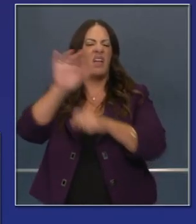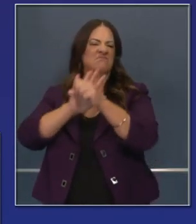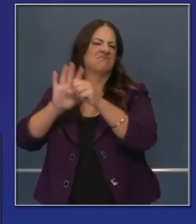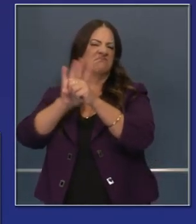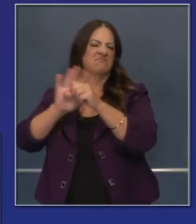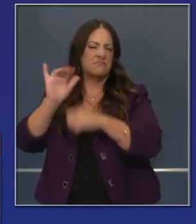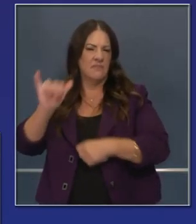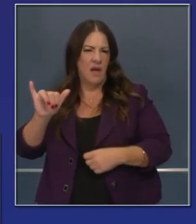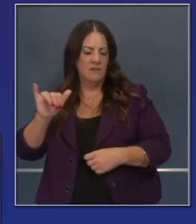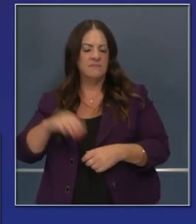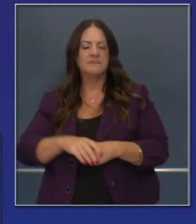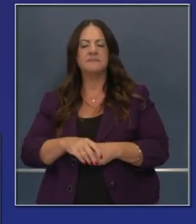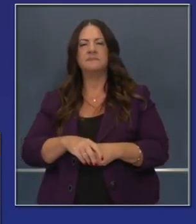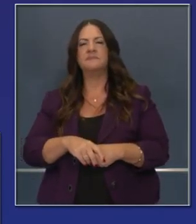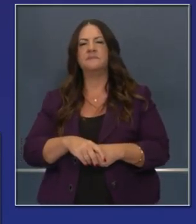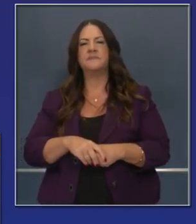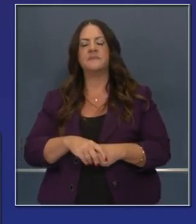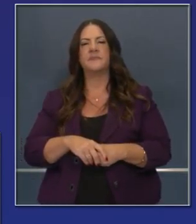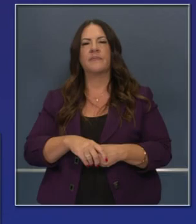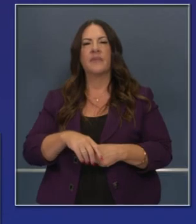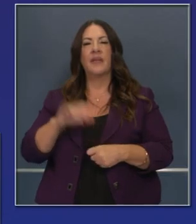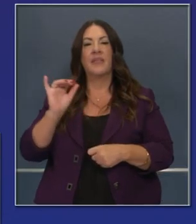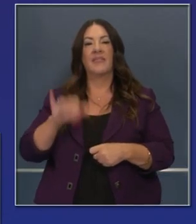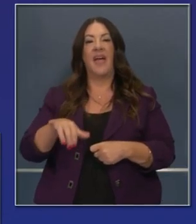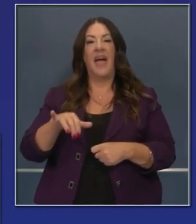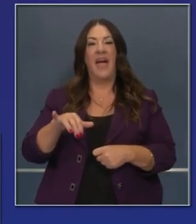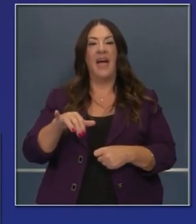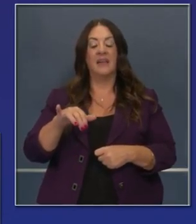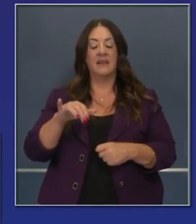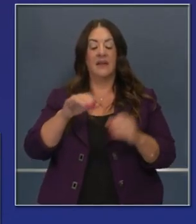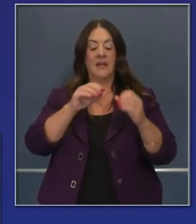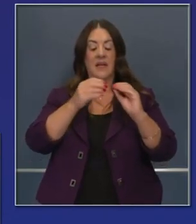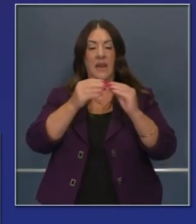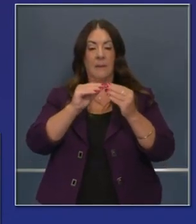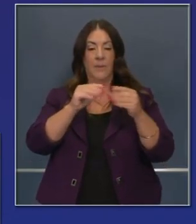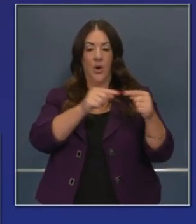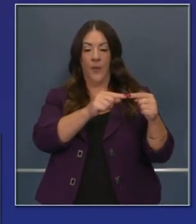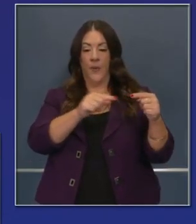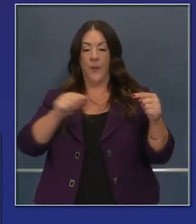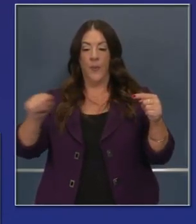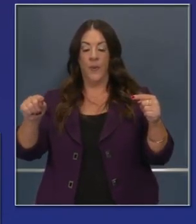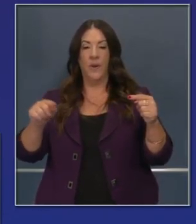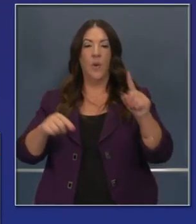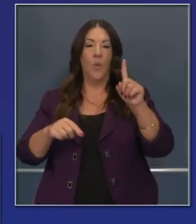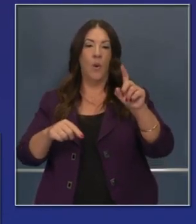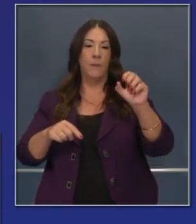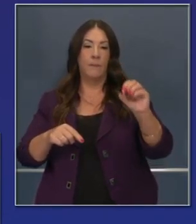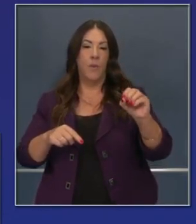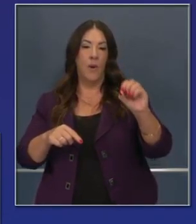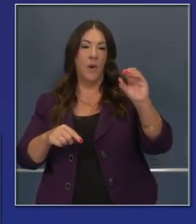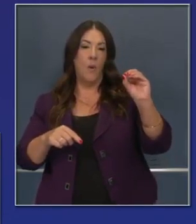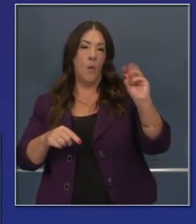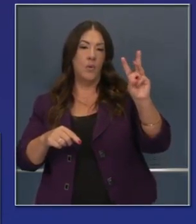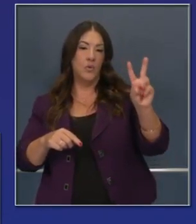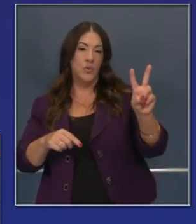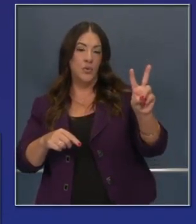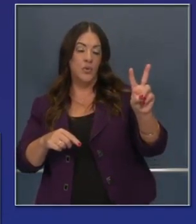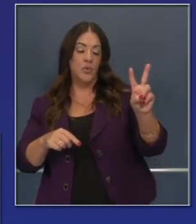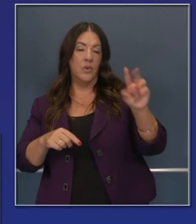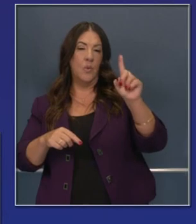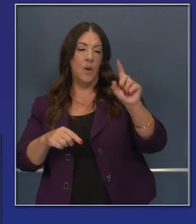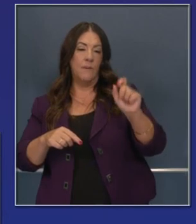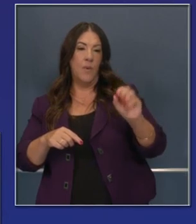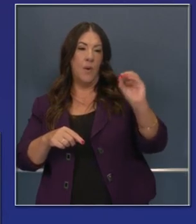norte, en el sur de California, el norte del condado de Los Ángeles. Esta transparencia